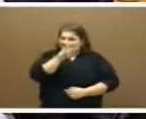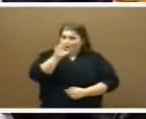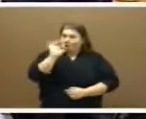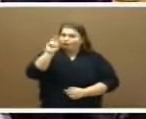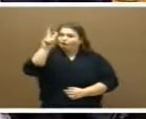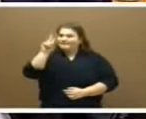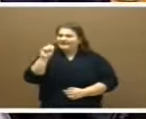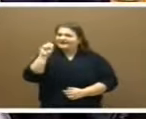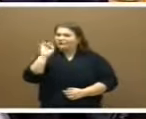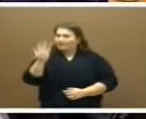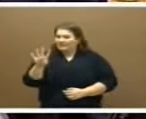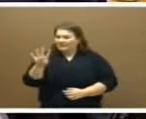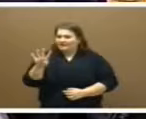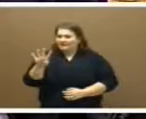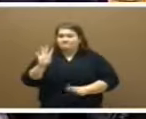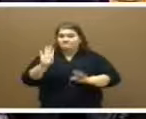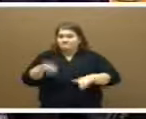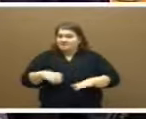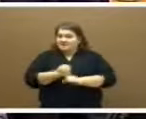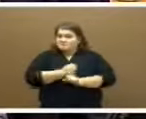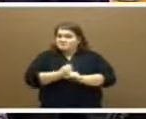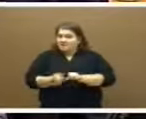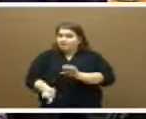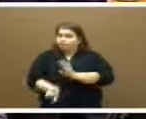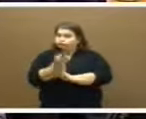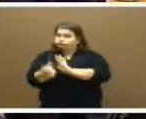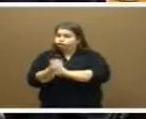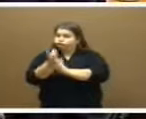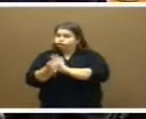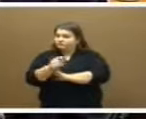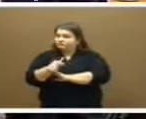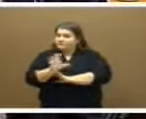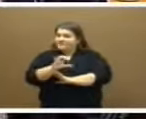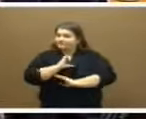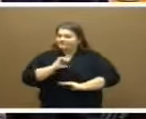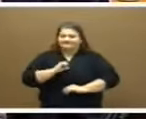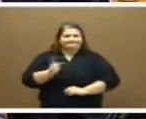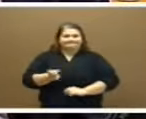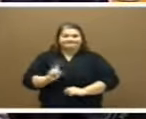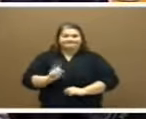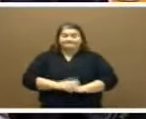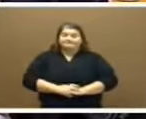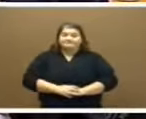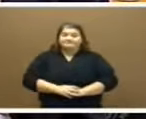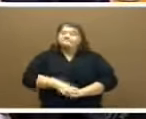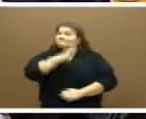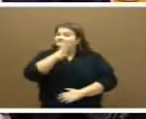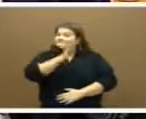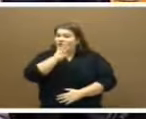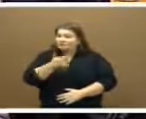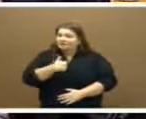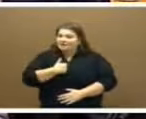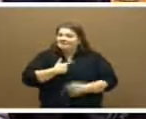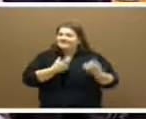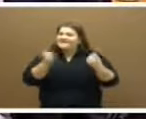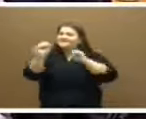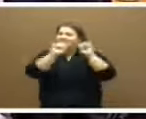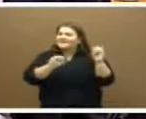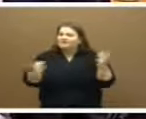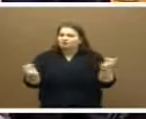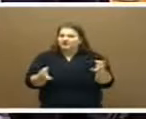en 2014 se va a crear empleo neto en nuestra comunidad. Por tanto, defendemos la